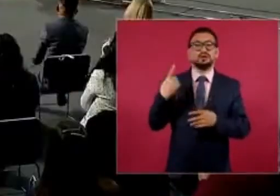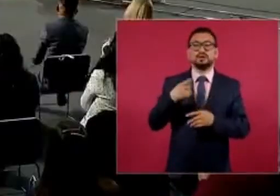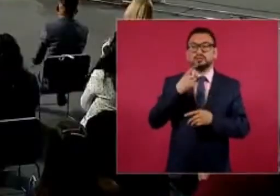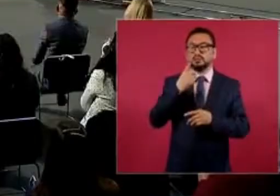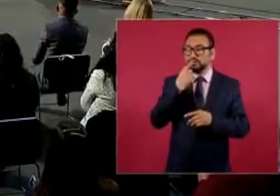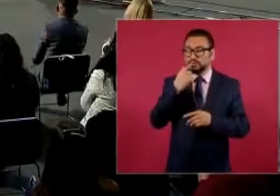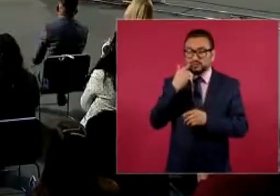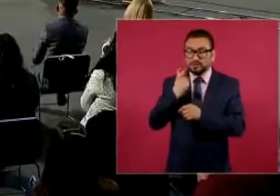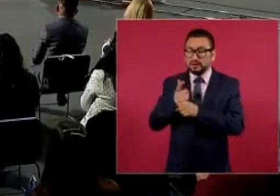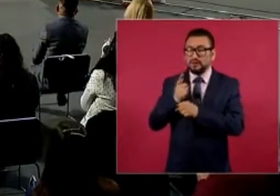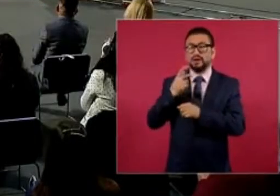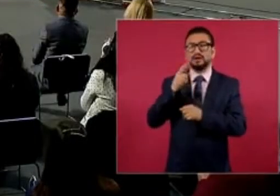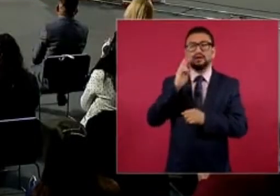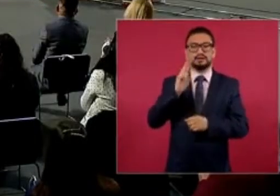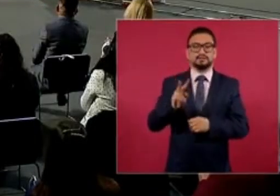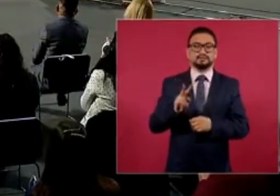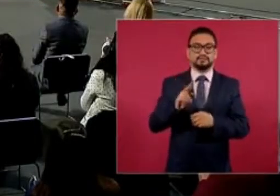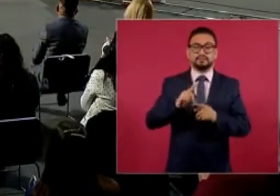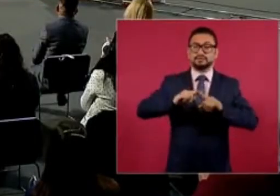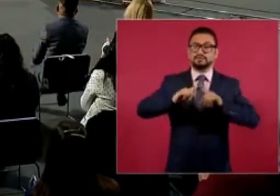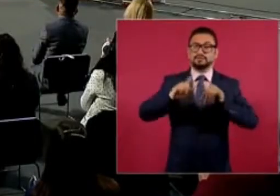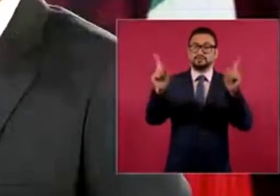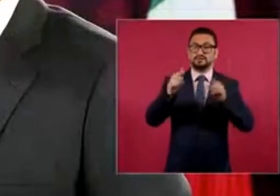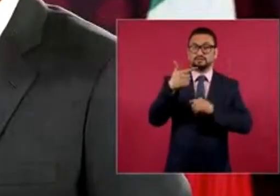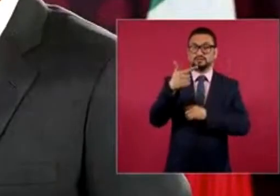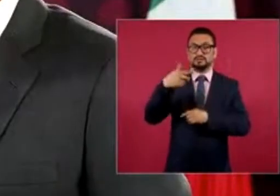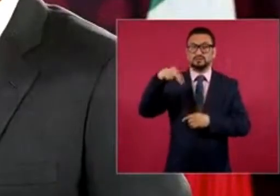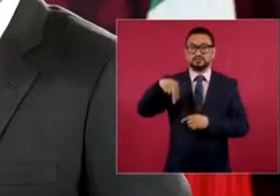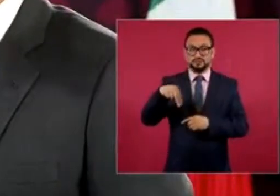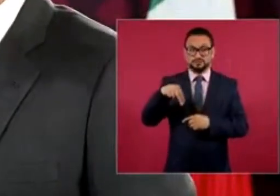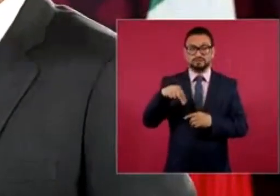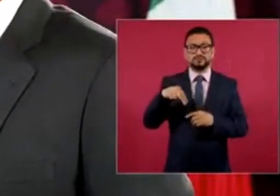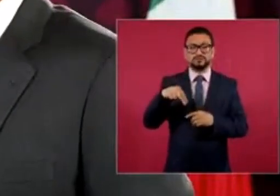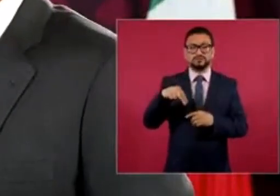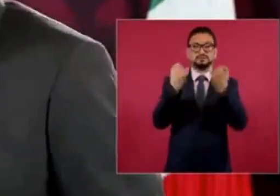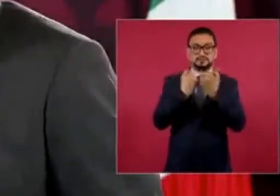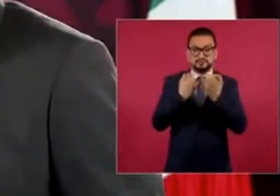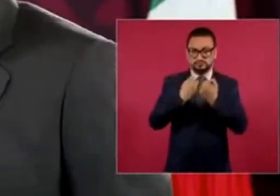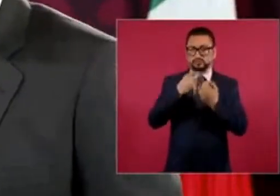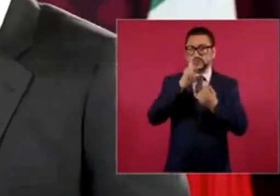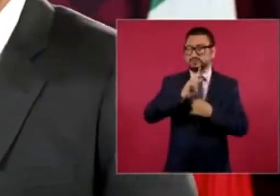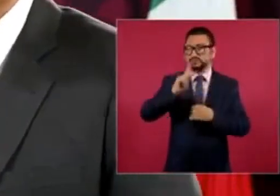La Guardia Nacional, como los elementos de la Marina